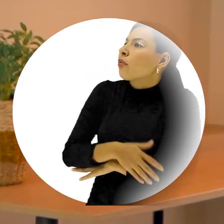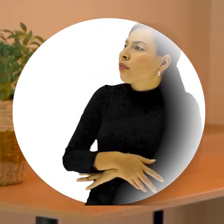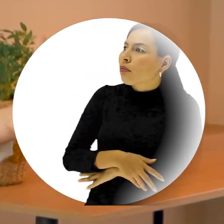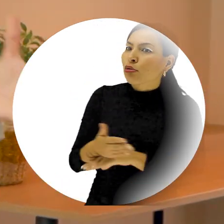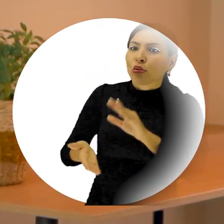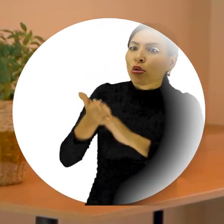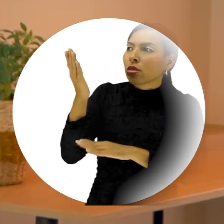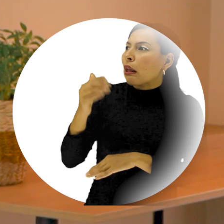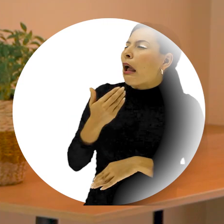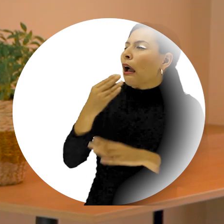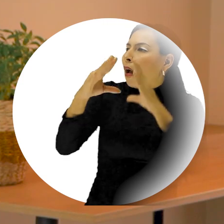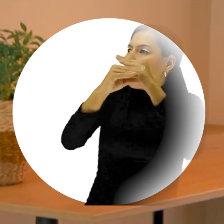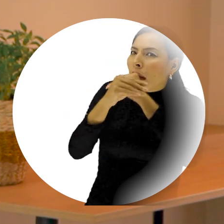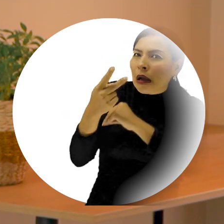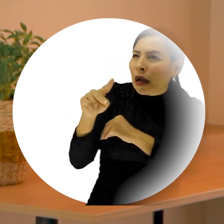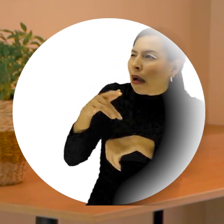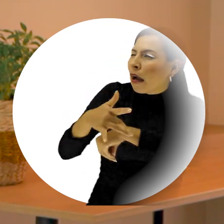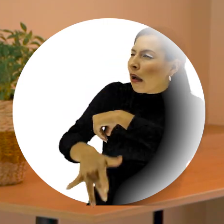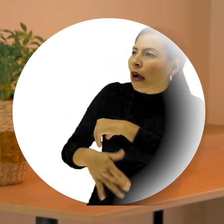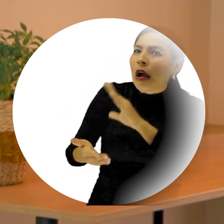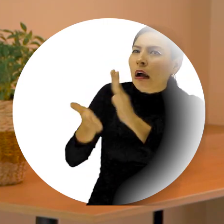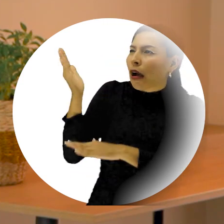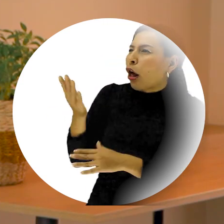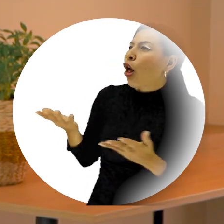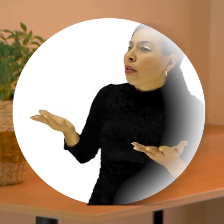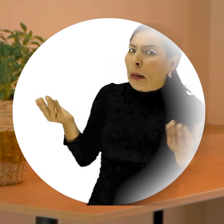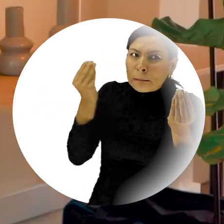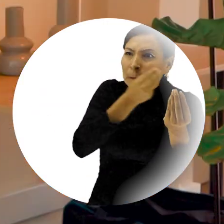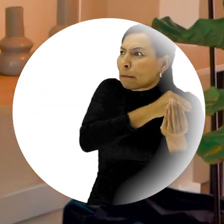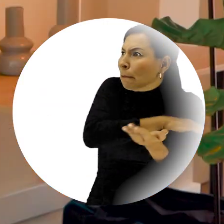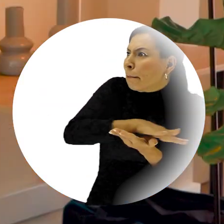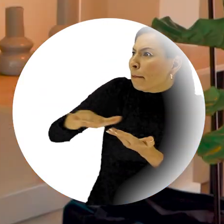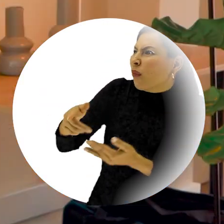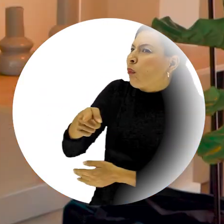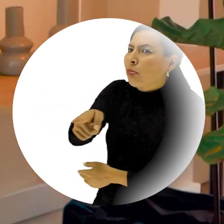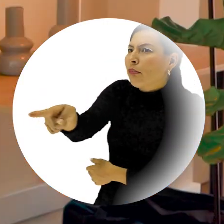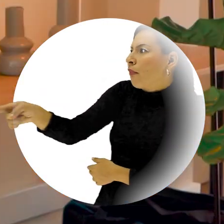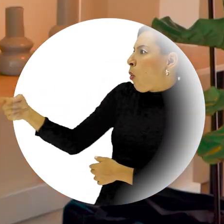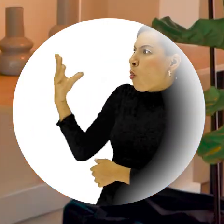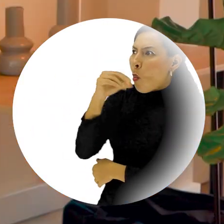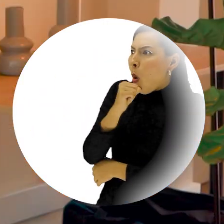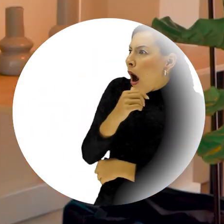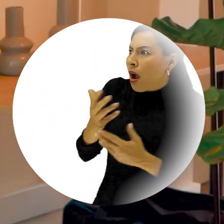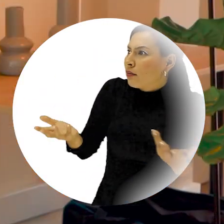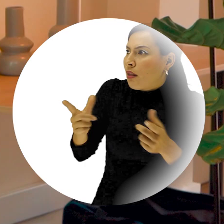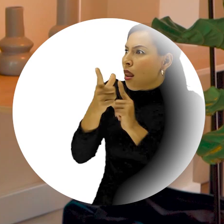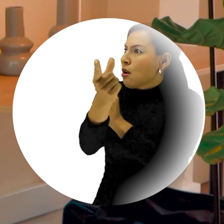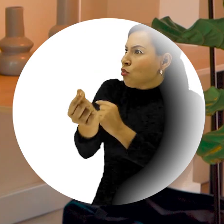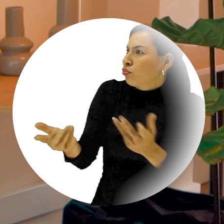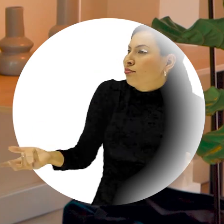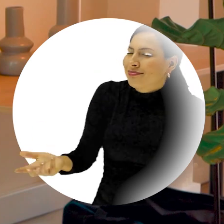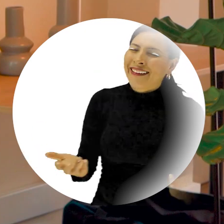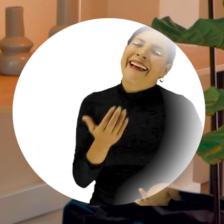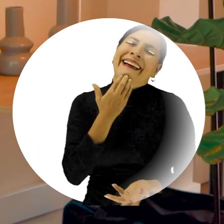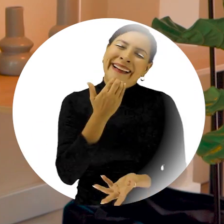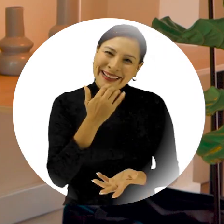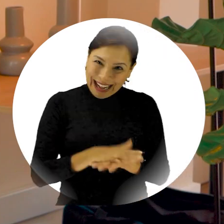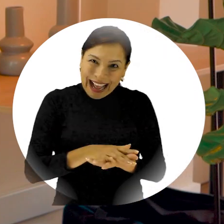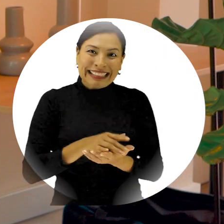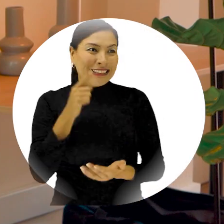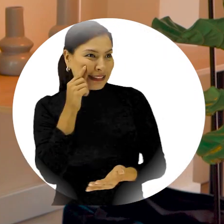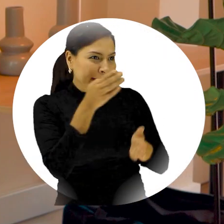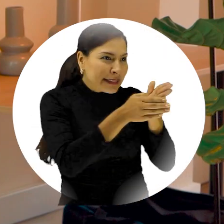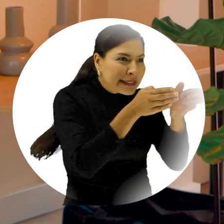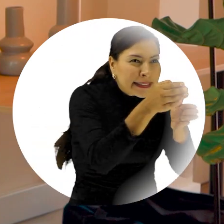las personas, como cuáles son esas cosas a las que está cercanas. Si a ustedes les interesa como un barrio o un sector, ya sea porque lo conocen o